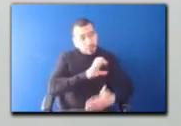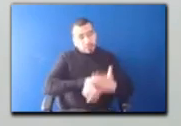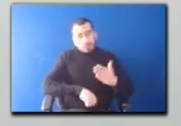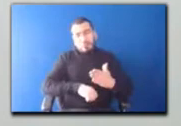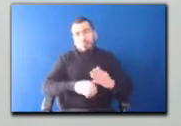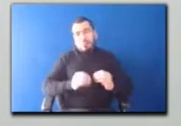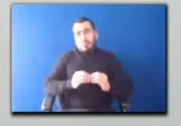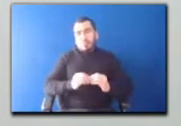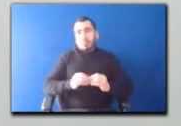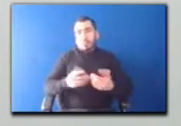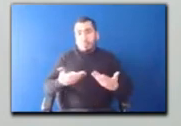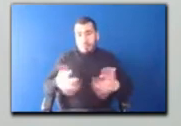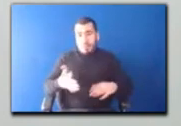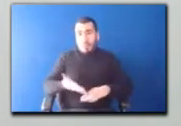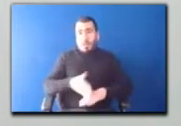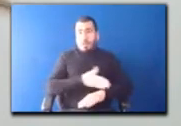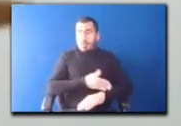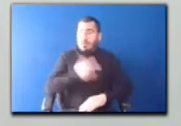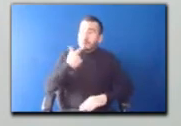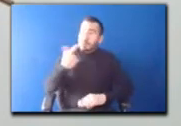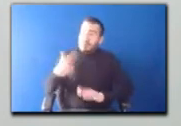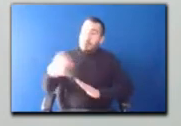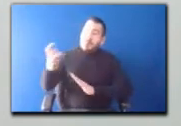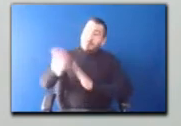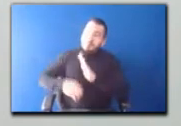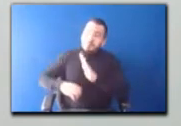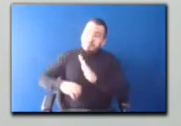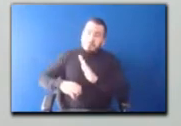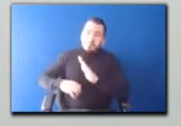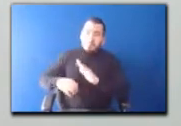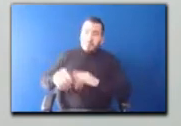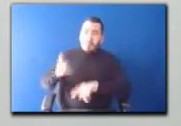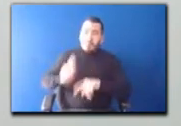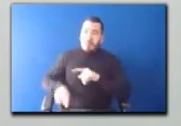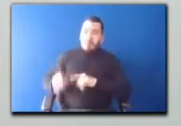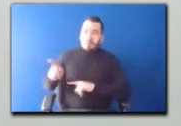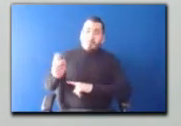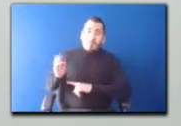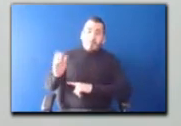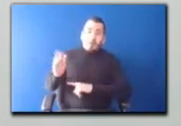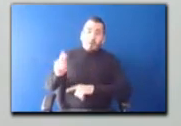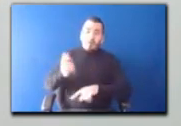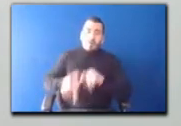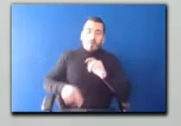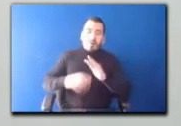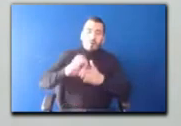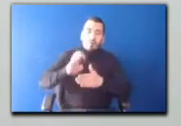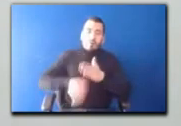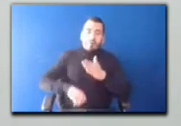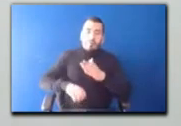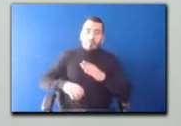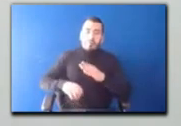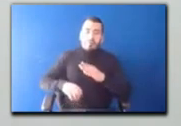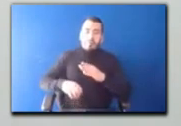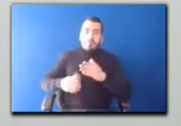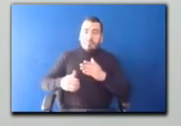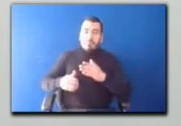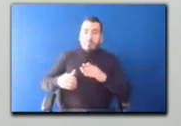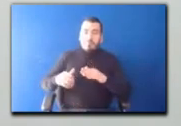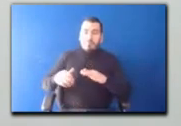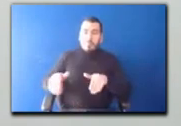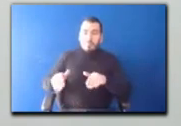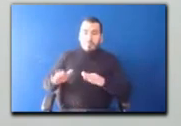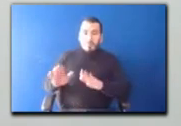hecho la autorización del débito, nadie puede tocar la plata de la entidad, del titular de la cuenta en la cuenta, ni siquiera la